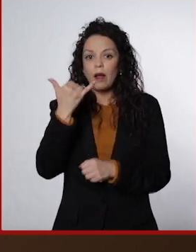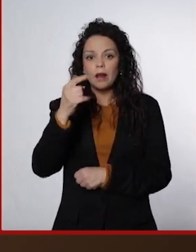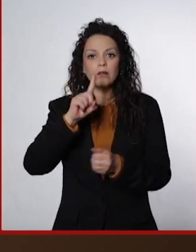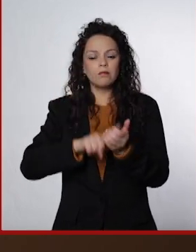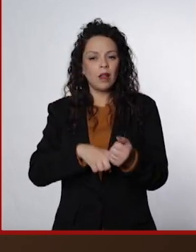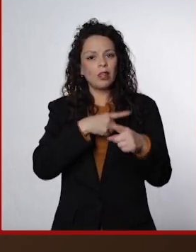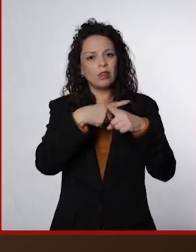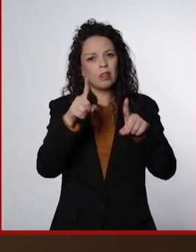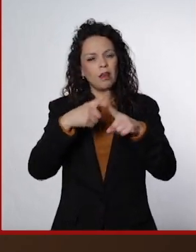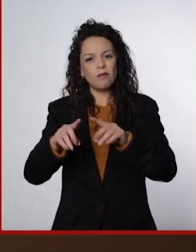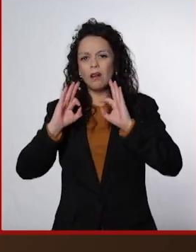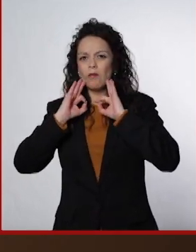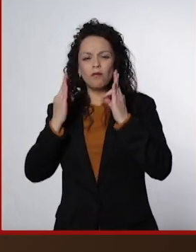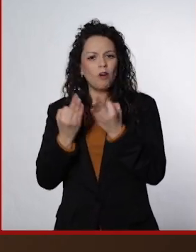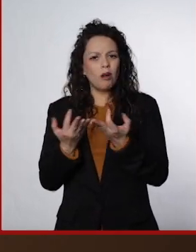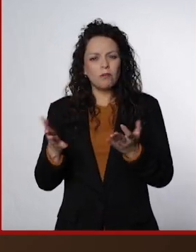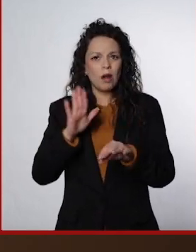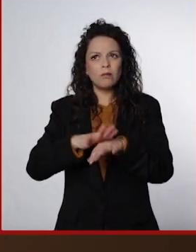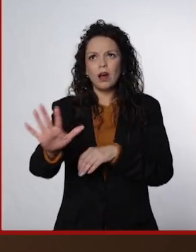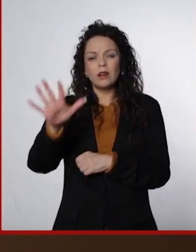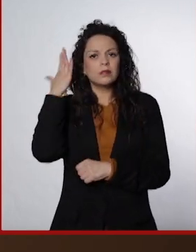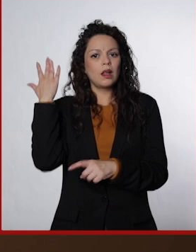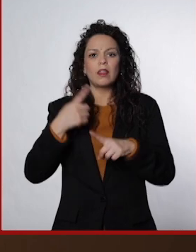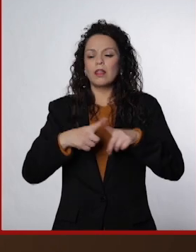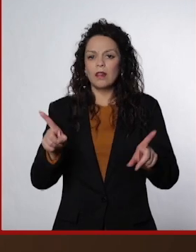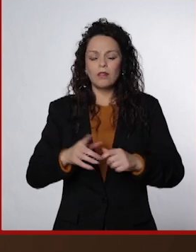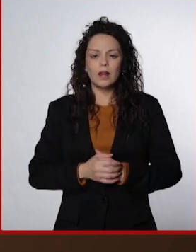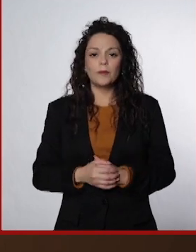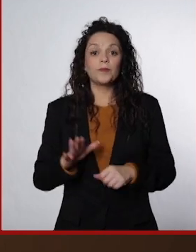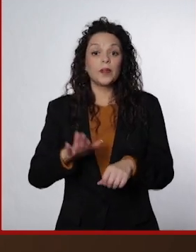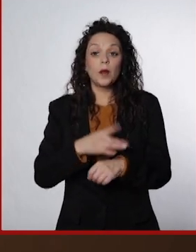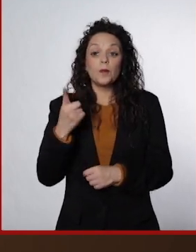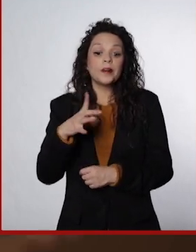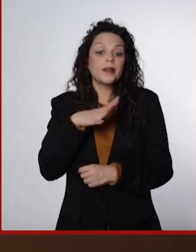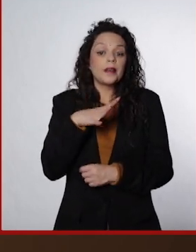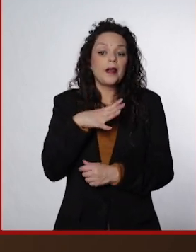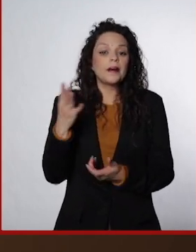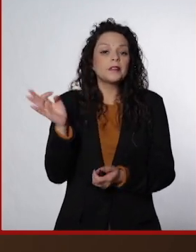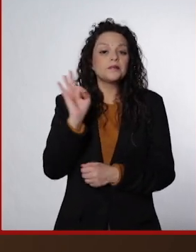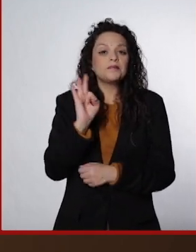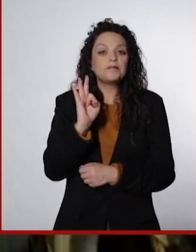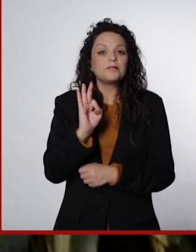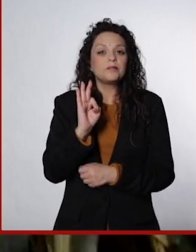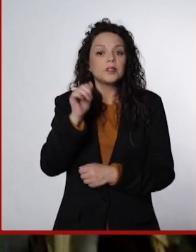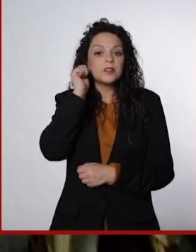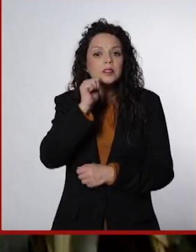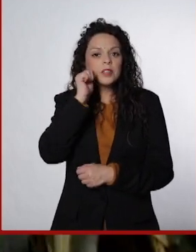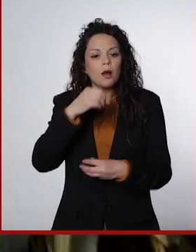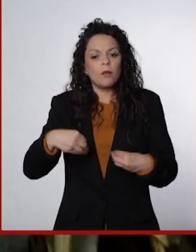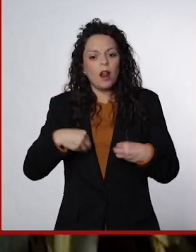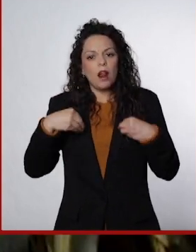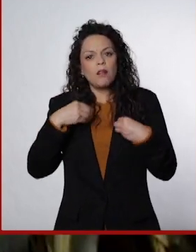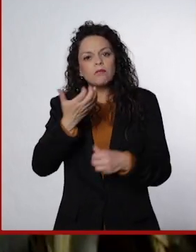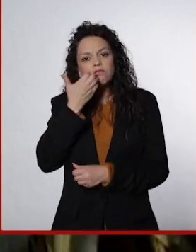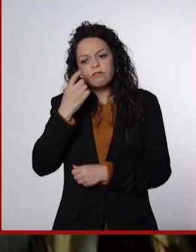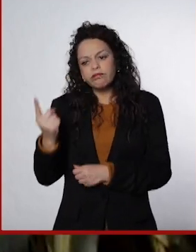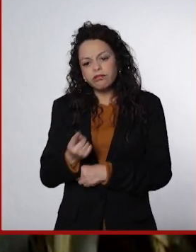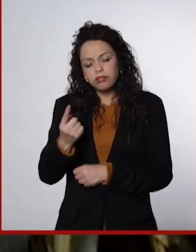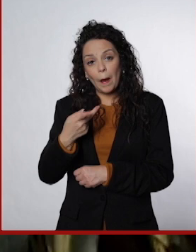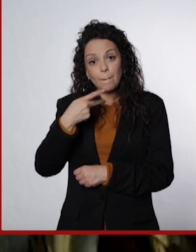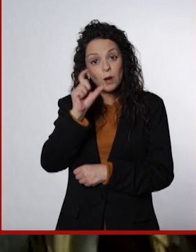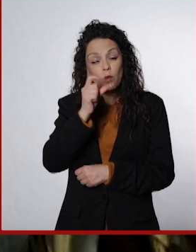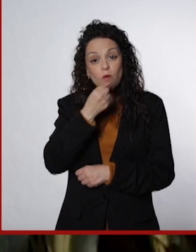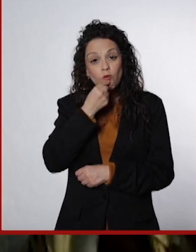menos rápida. Y también creo que porque tenemos una tendencia, a lo mejor durante toda la vida, pero sobre todo en la adolescencia, a sentir